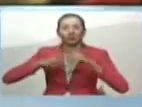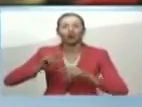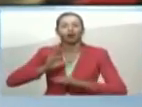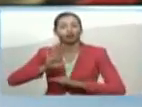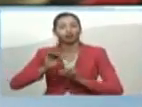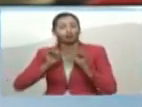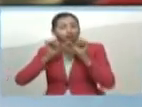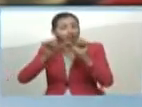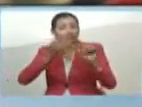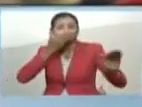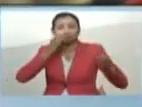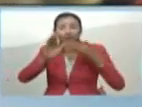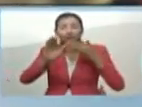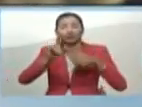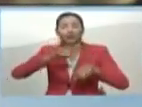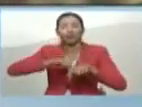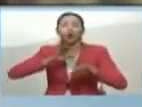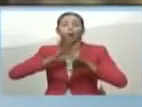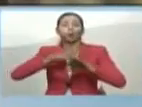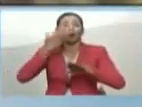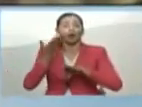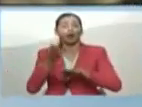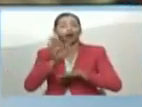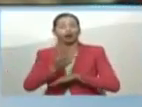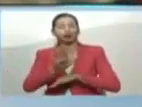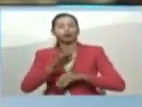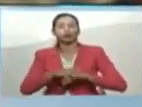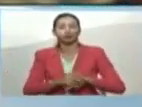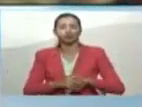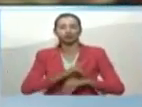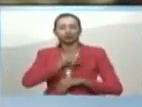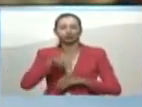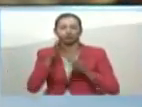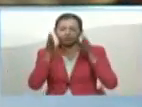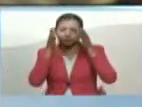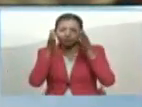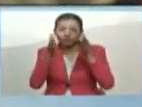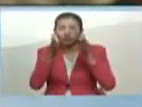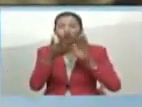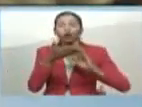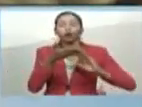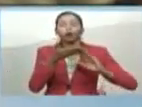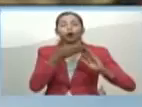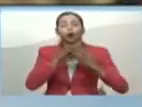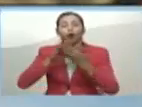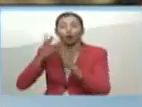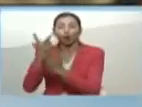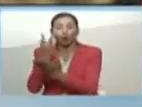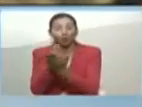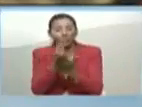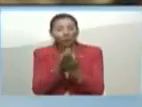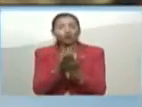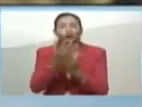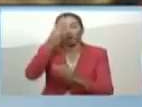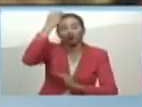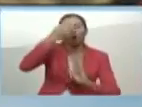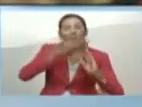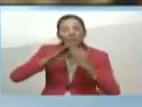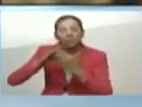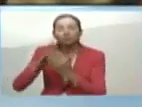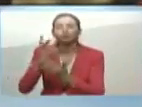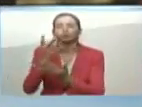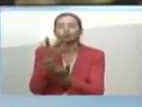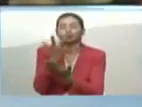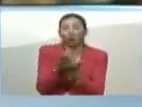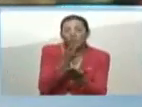del tiempo. Bien, porque es ahí donde nosotros nos vamos a enfocar, las comunas, el Poder Popular, los consejos comunales, los movimientos sociales,